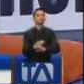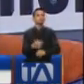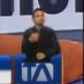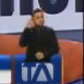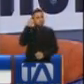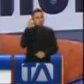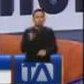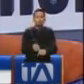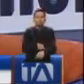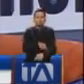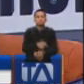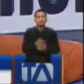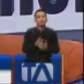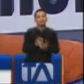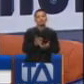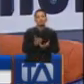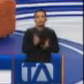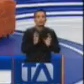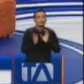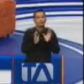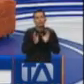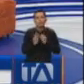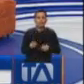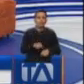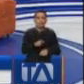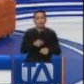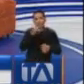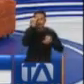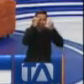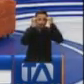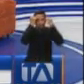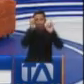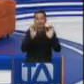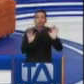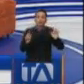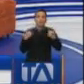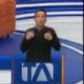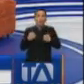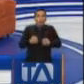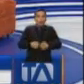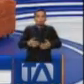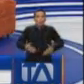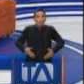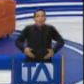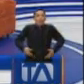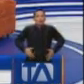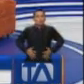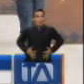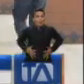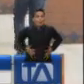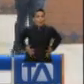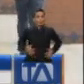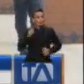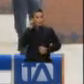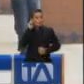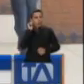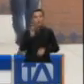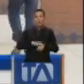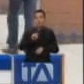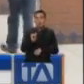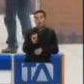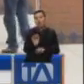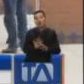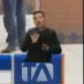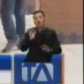caer en esas conversaciones, en esas ideas de que porque estamos puestas una falda, las mujeres estamos provocando. Empoderemos a